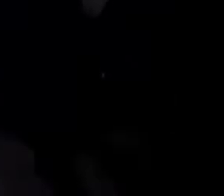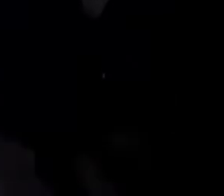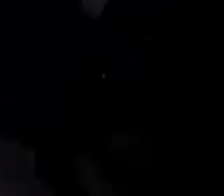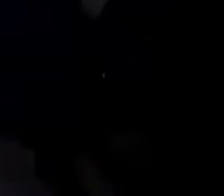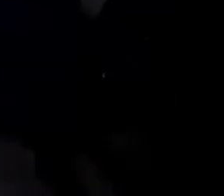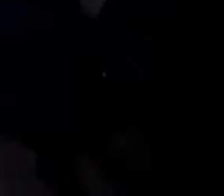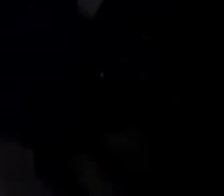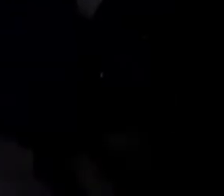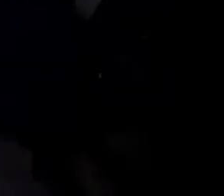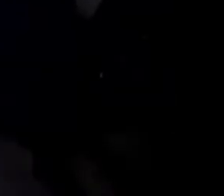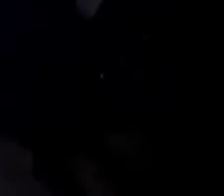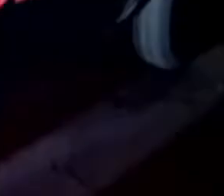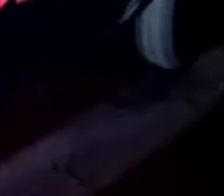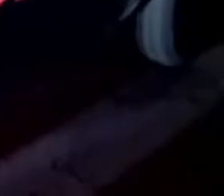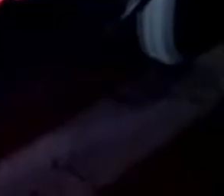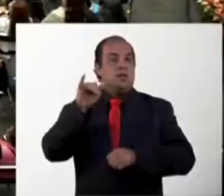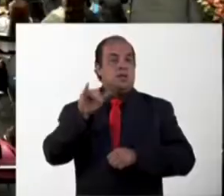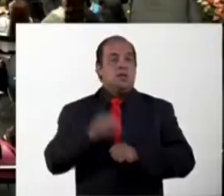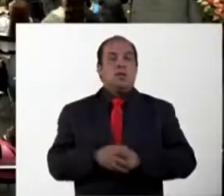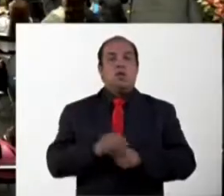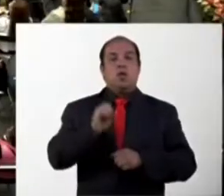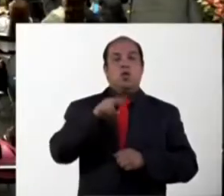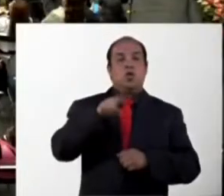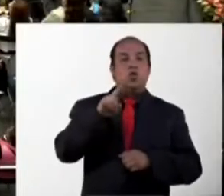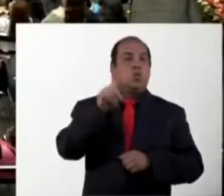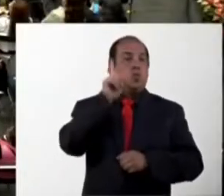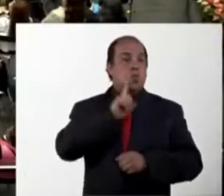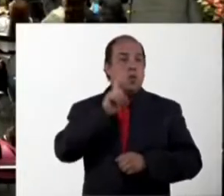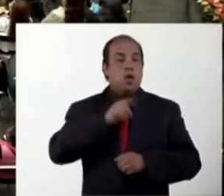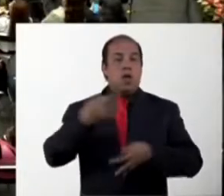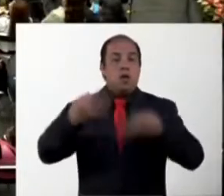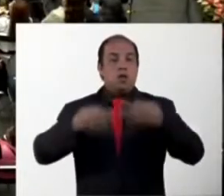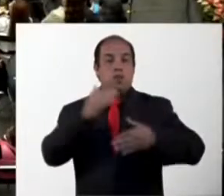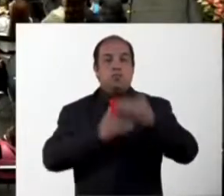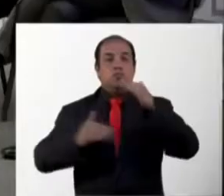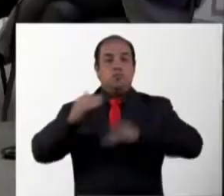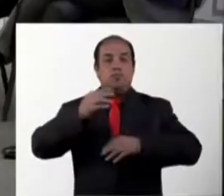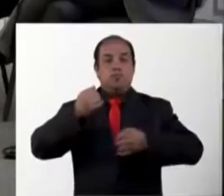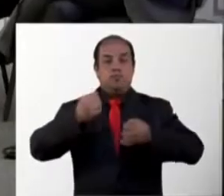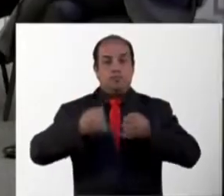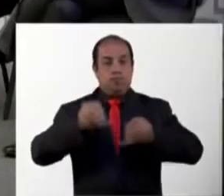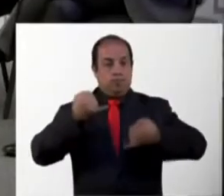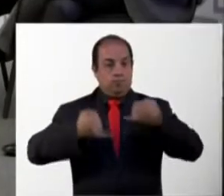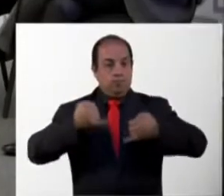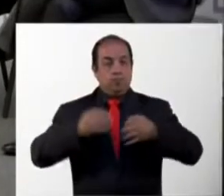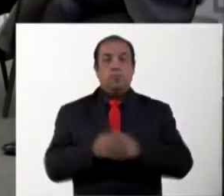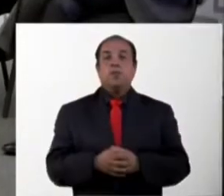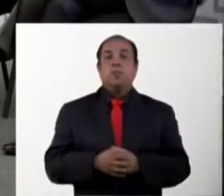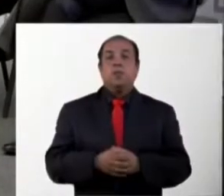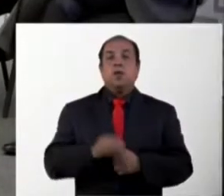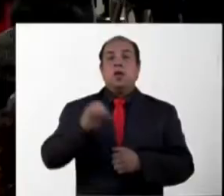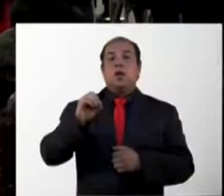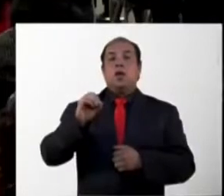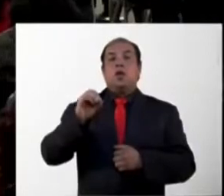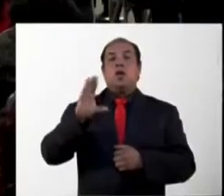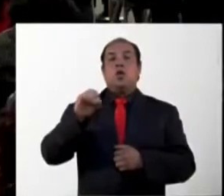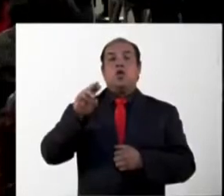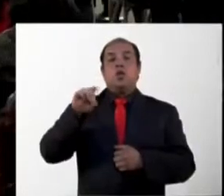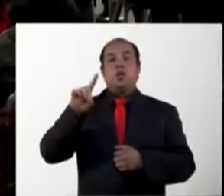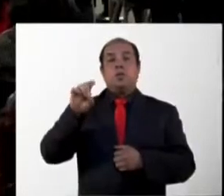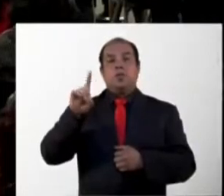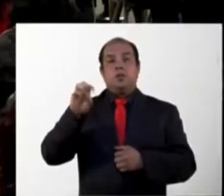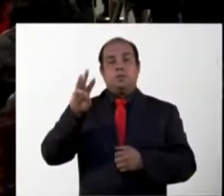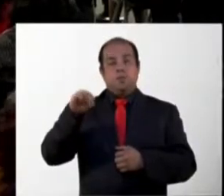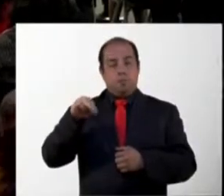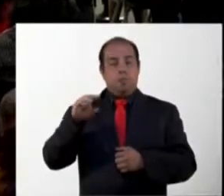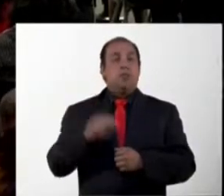detenidos que los feminicidios que se han cometido. Sheinbaum también felicitó y agradeció el trabajo de Ingrid Gómez, secretaria de las Mujeres, sin dejar de